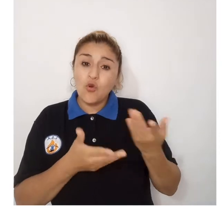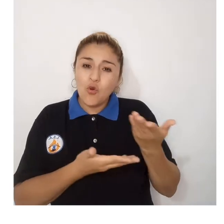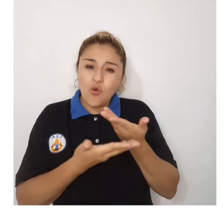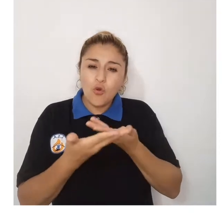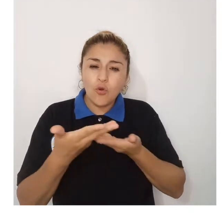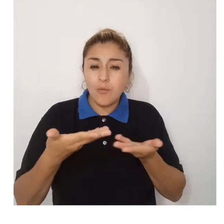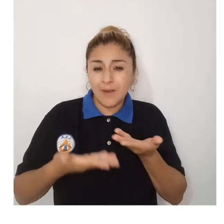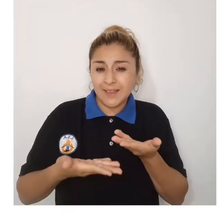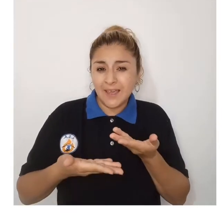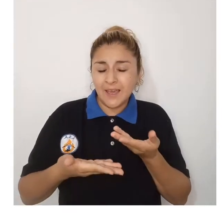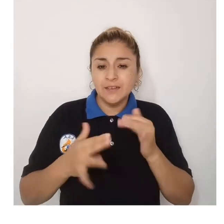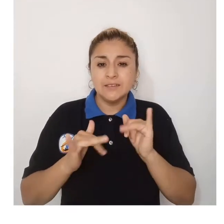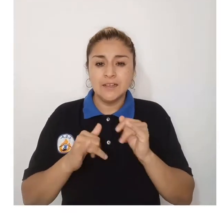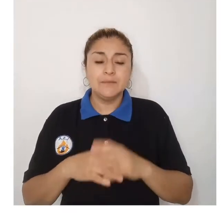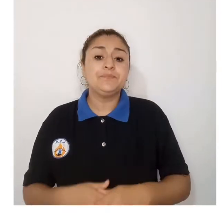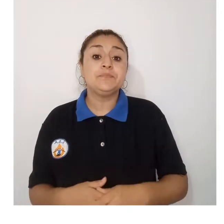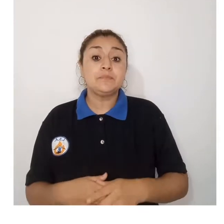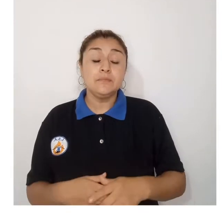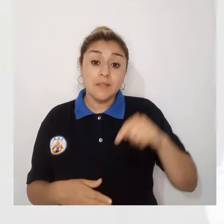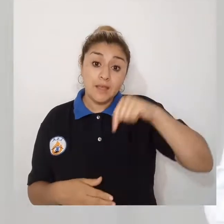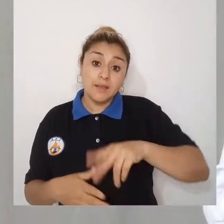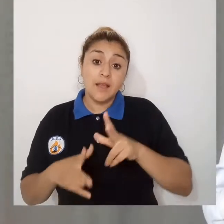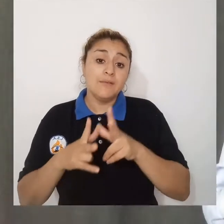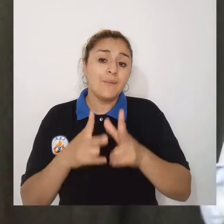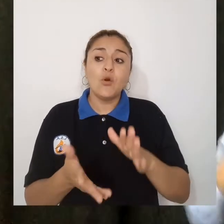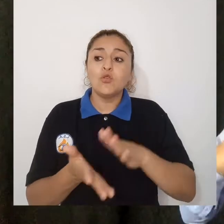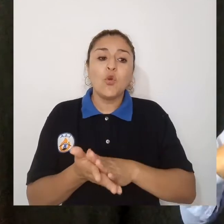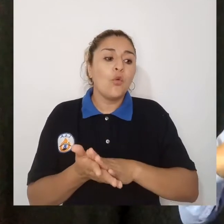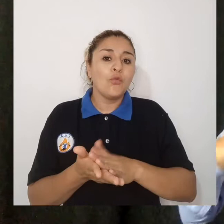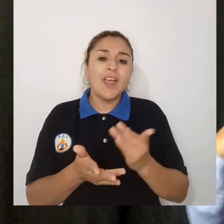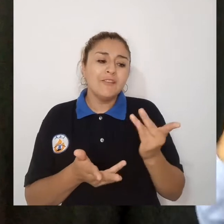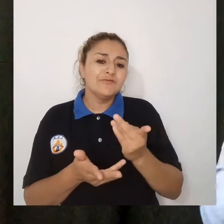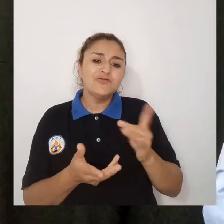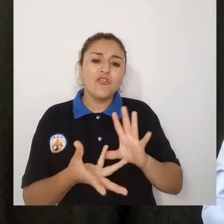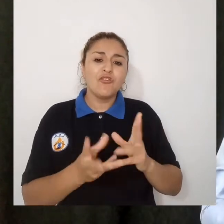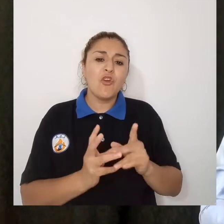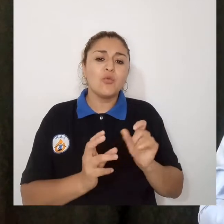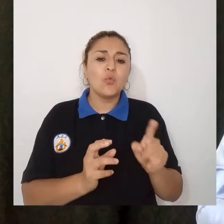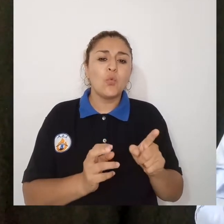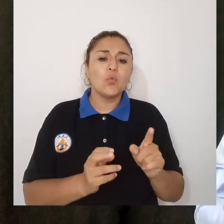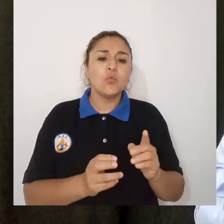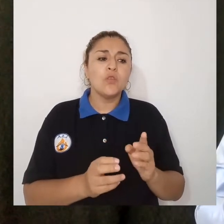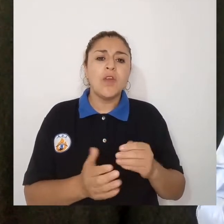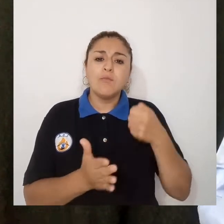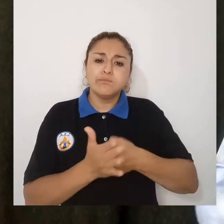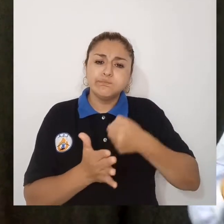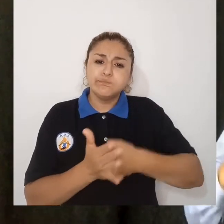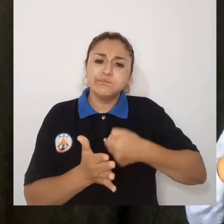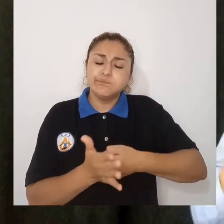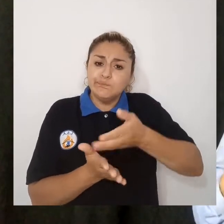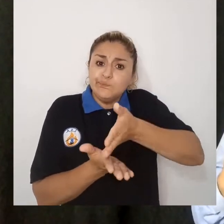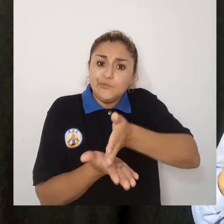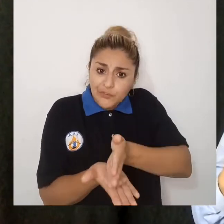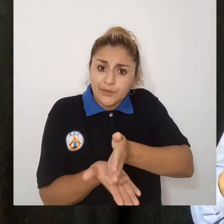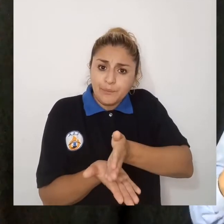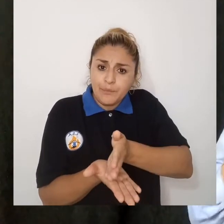había firmeza en esto que hemos leído en ellos no perseverancia habrá de firmeza firmeza